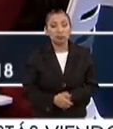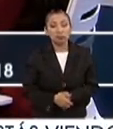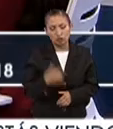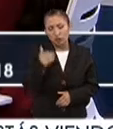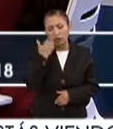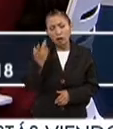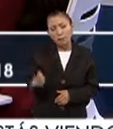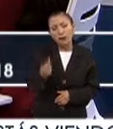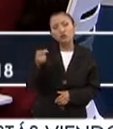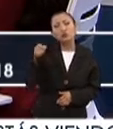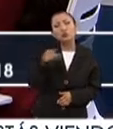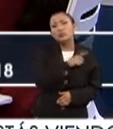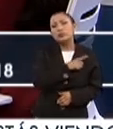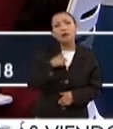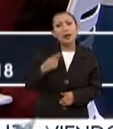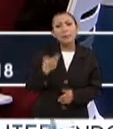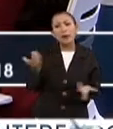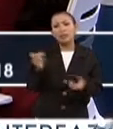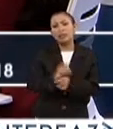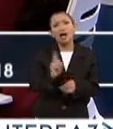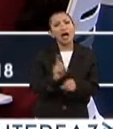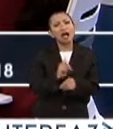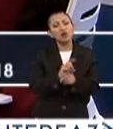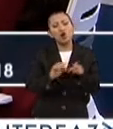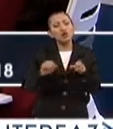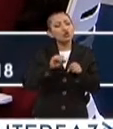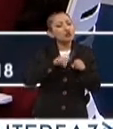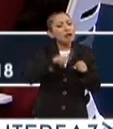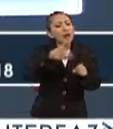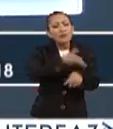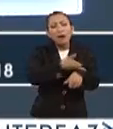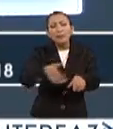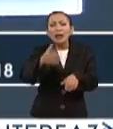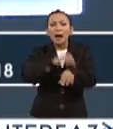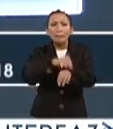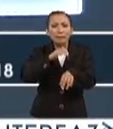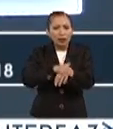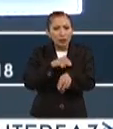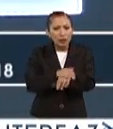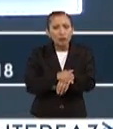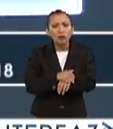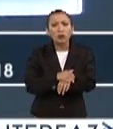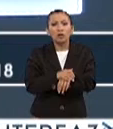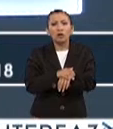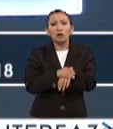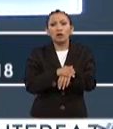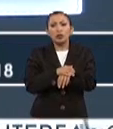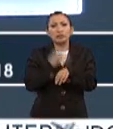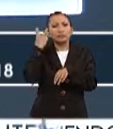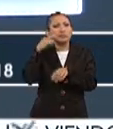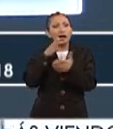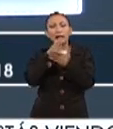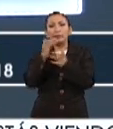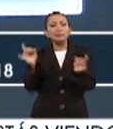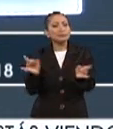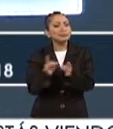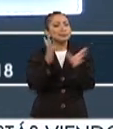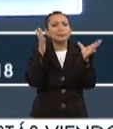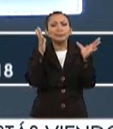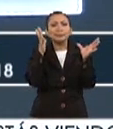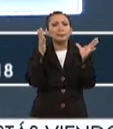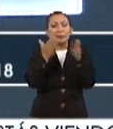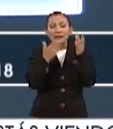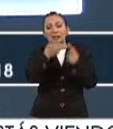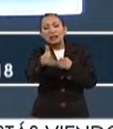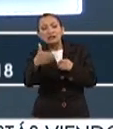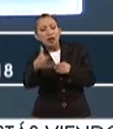gustaría preguntarte cómo debe ser en un día a día con la sociedad, con la familia, con los amigos, en un viaje y de repente están en